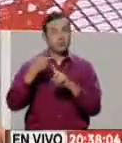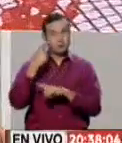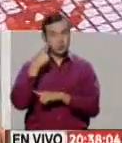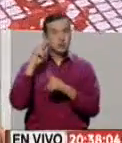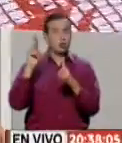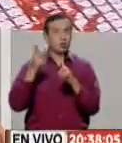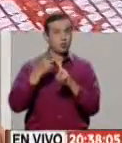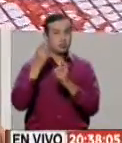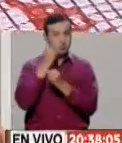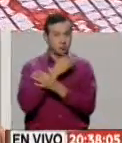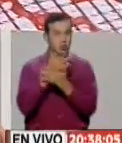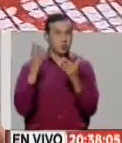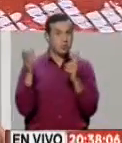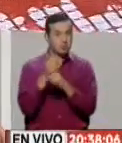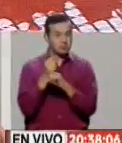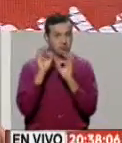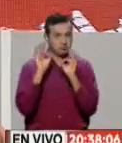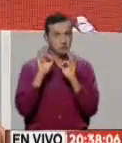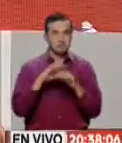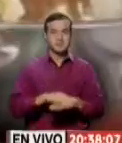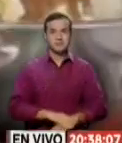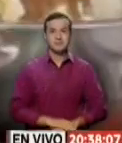temporada de este exitoso programa.